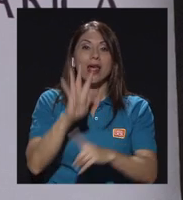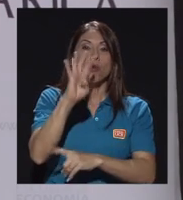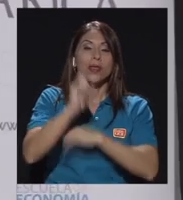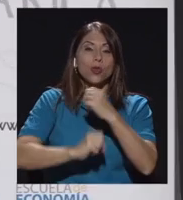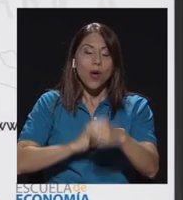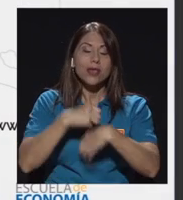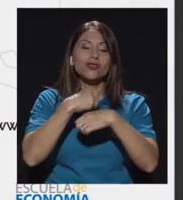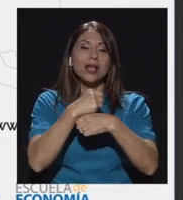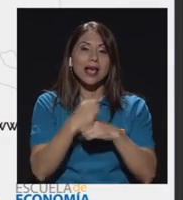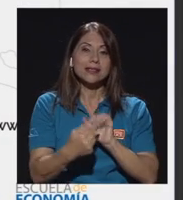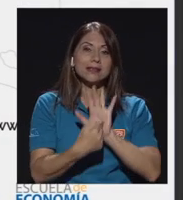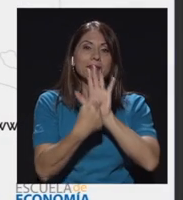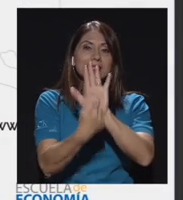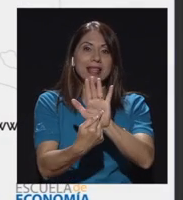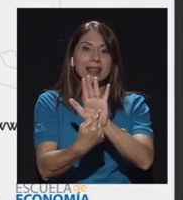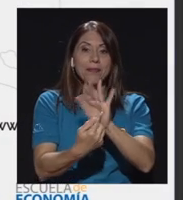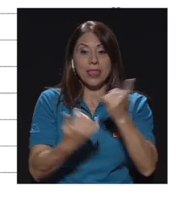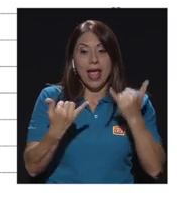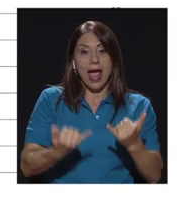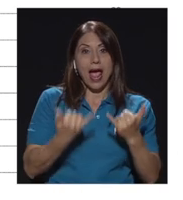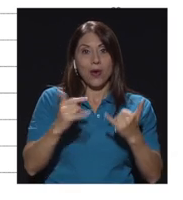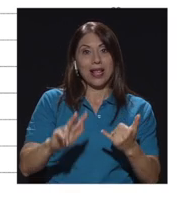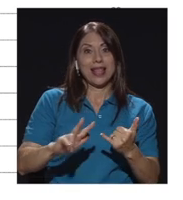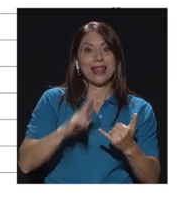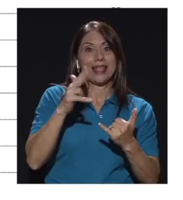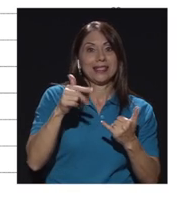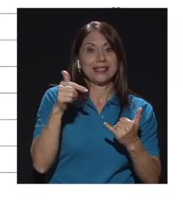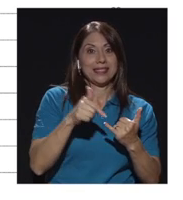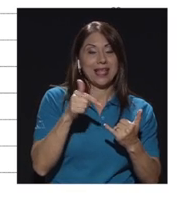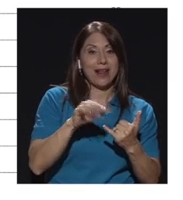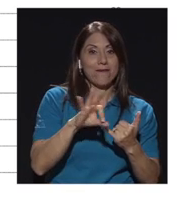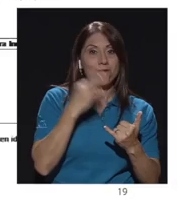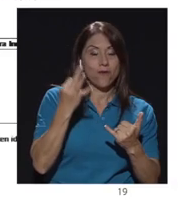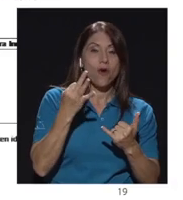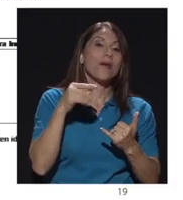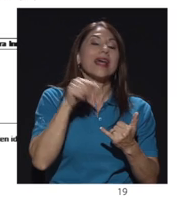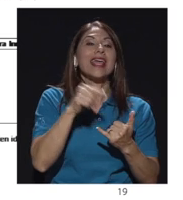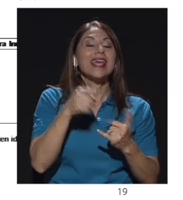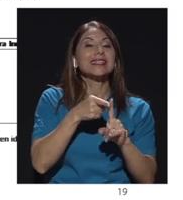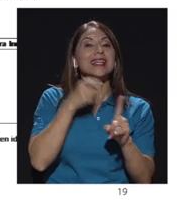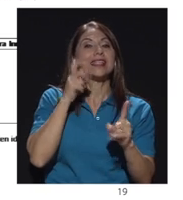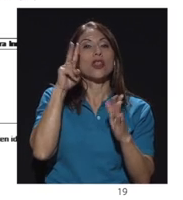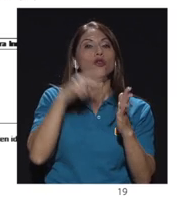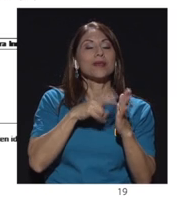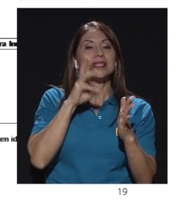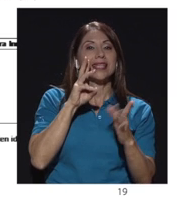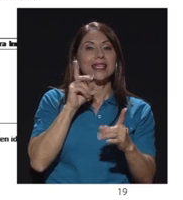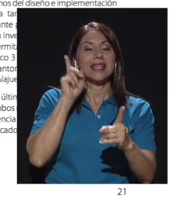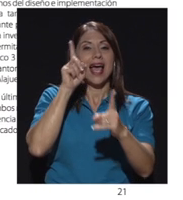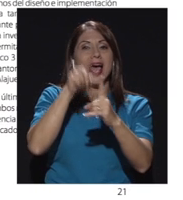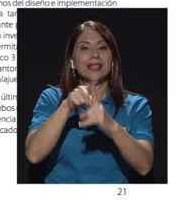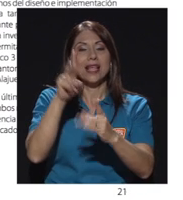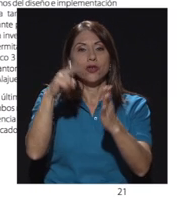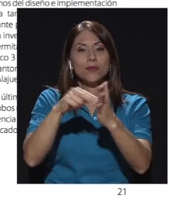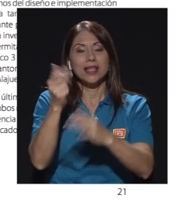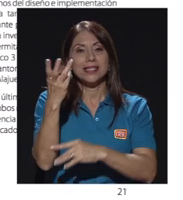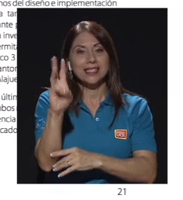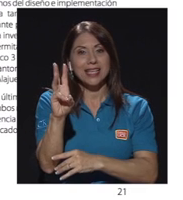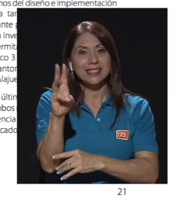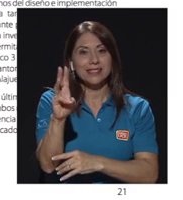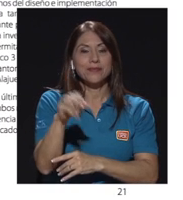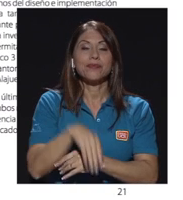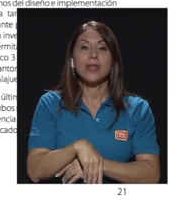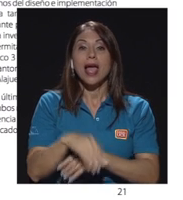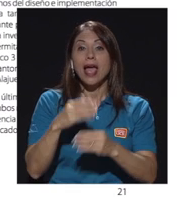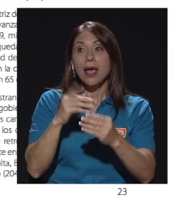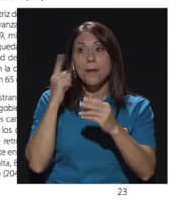4 años. Esta es la tercera versión del índice que contempla la lectura del periodo del 2006 al 2016. La versión